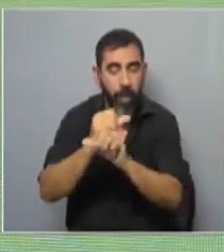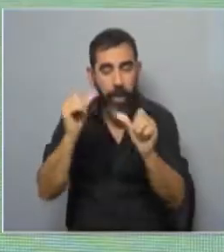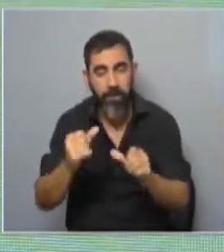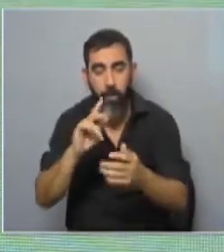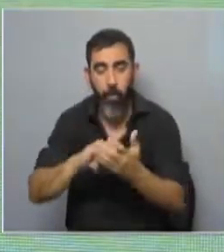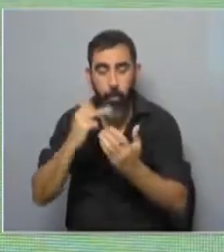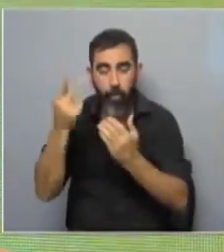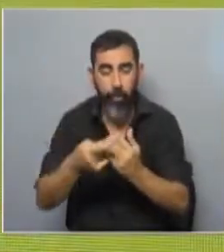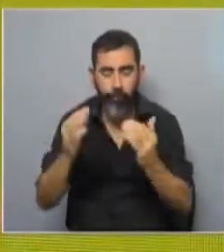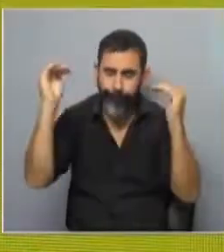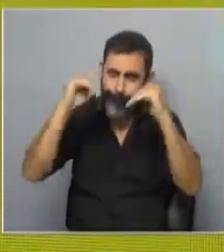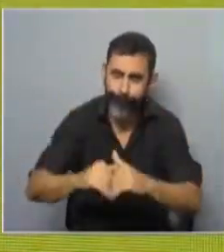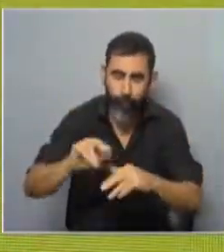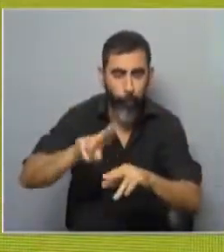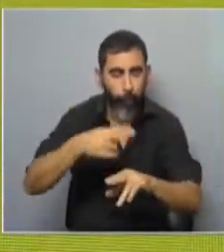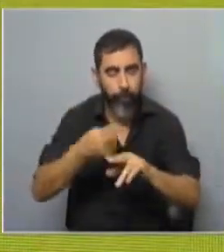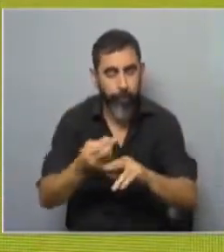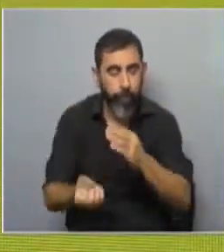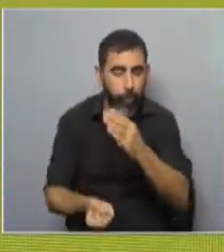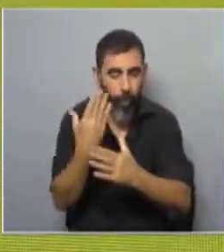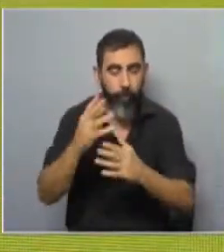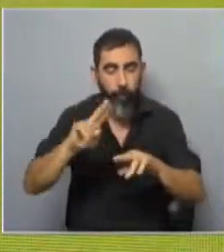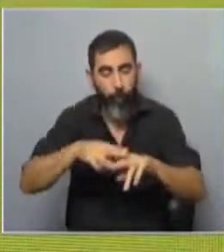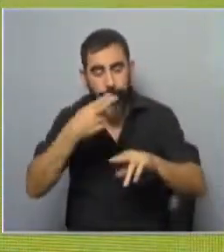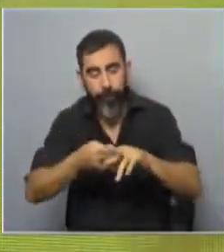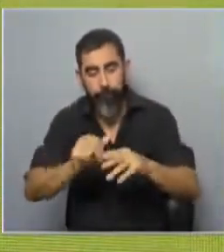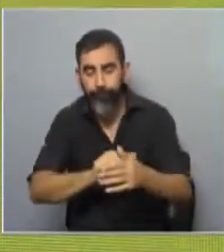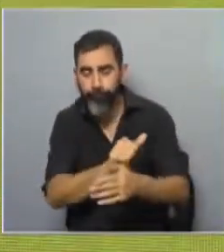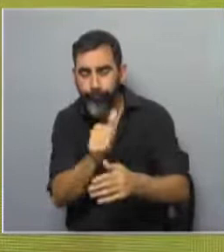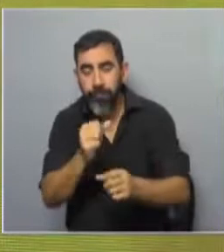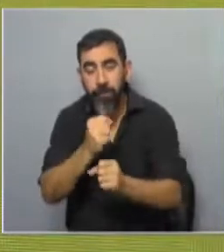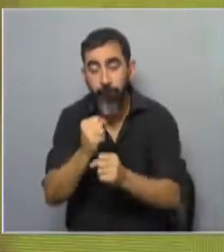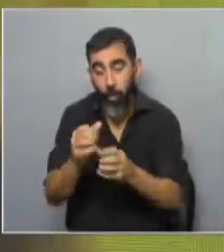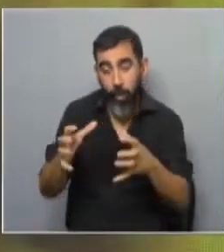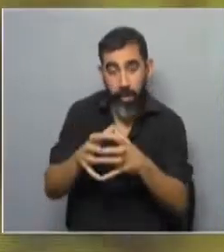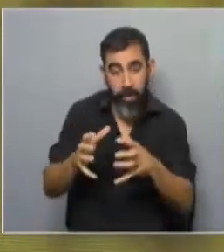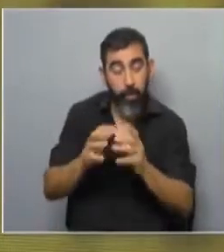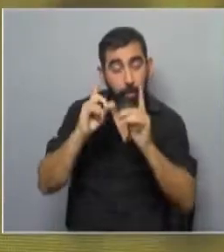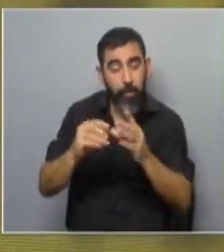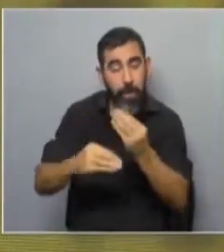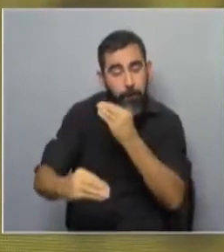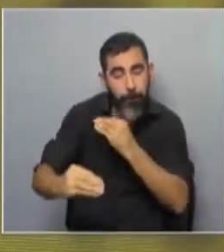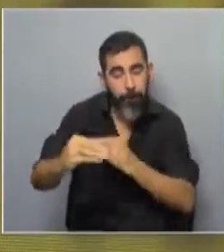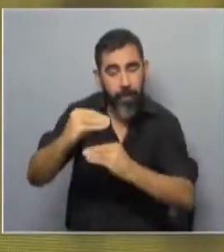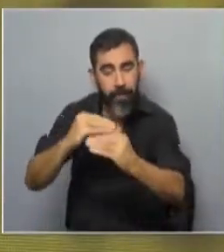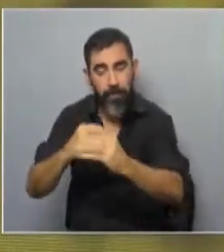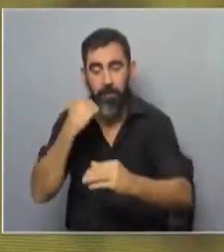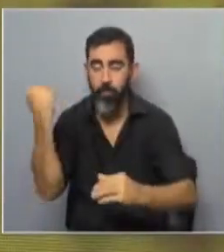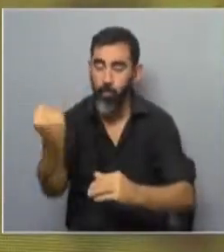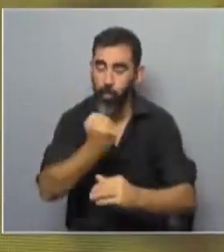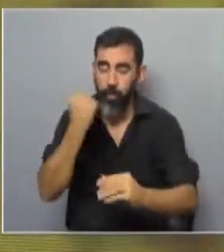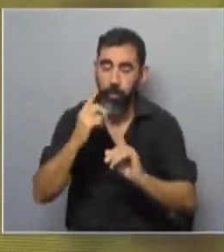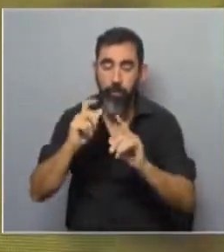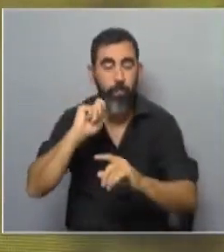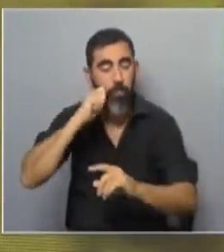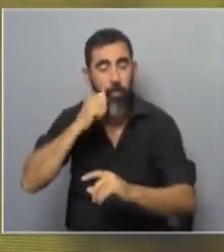un proyecto, el que no salga mal, volver a empezar, bueno, el trabajo en equipo, ¿no? La empatía, bueno, es muy